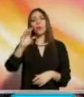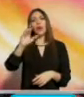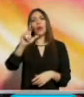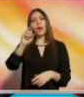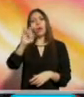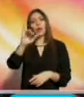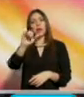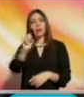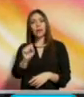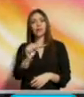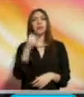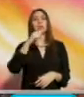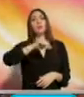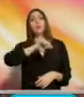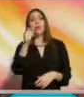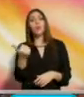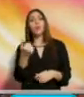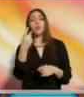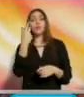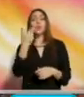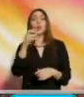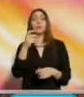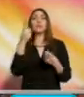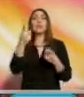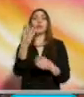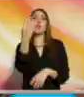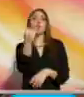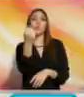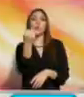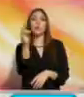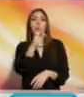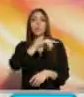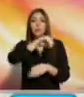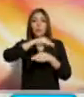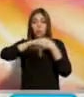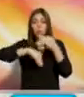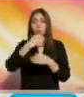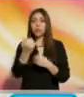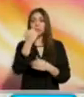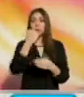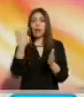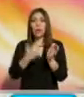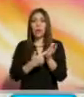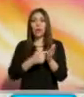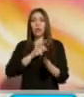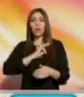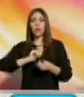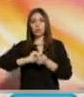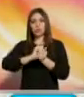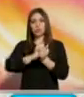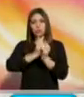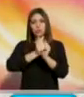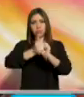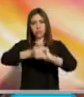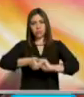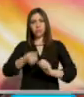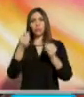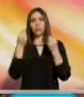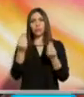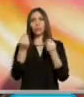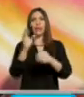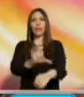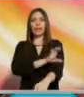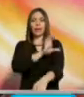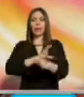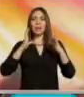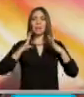9. Entonces, Wow. evidentemente, si tomamos grasa, nos vamos a llenar de energía que en exceso nos va a engordar. Por eso tenemos que tener